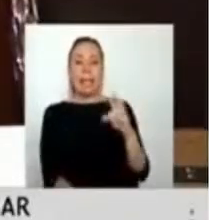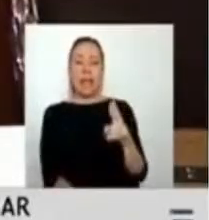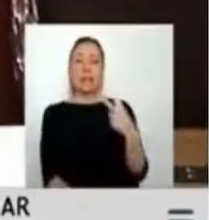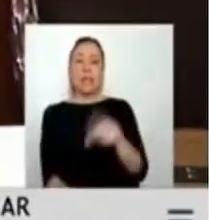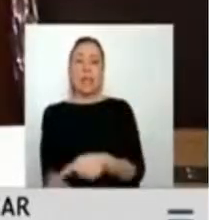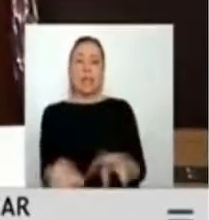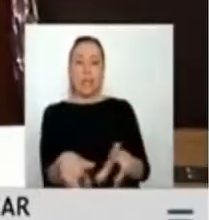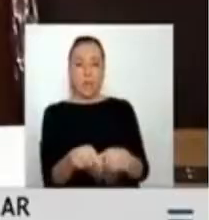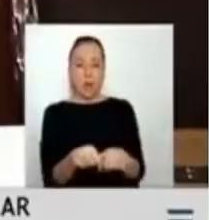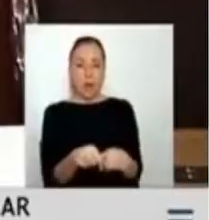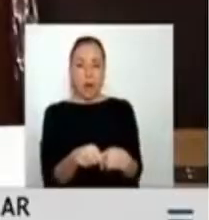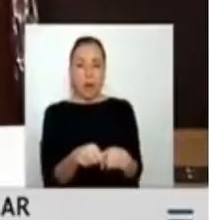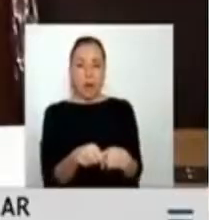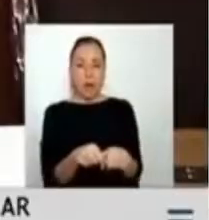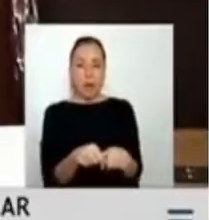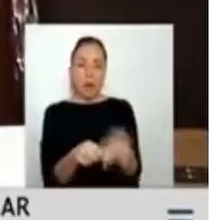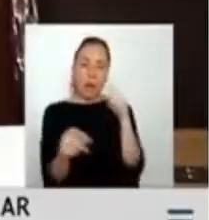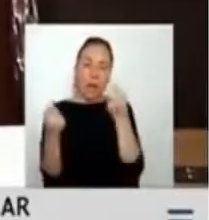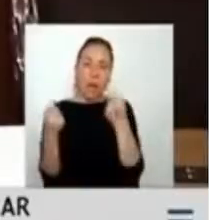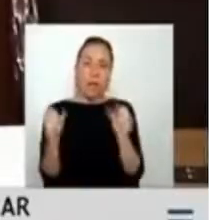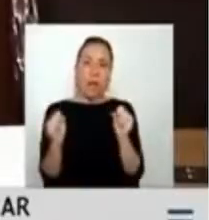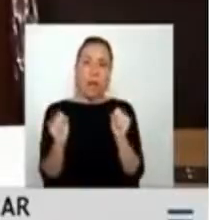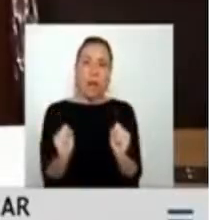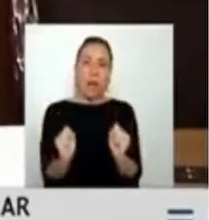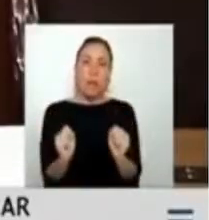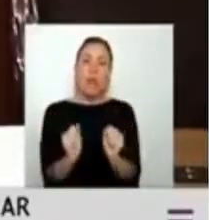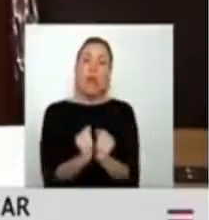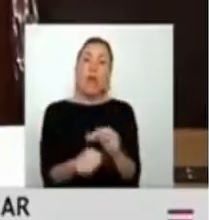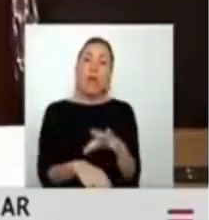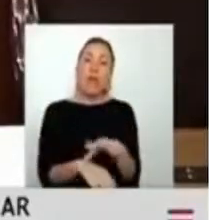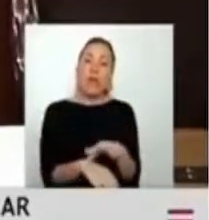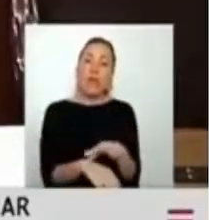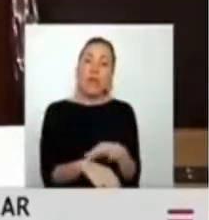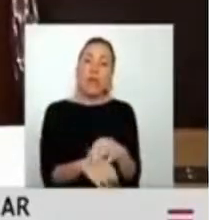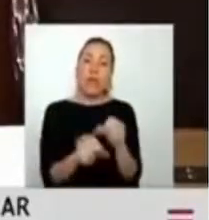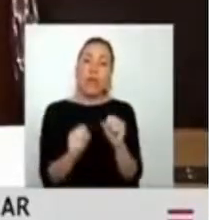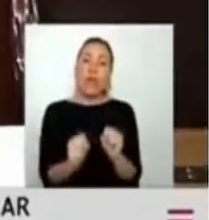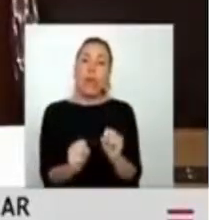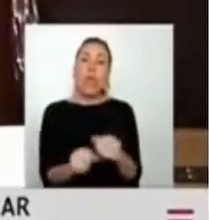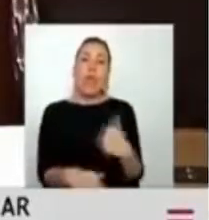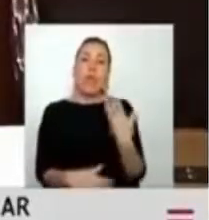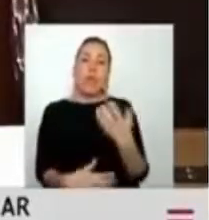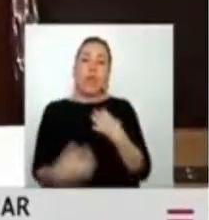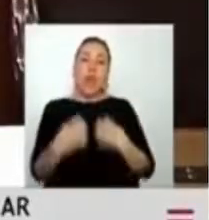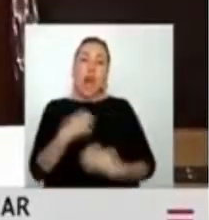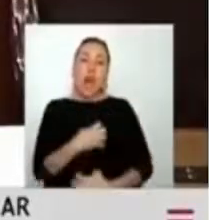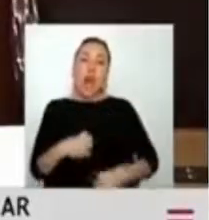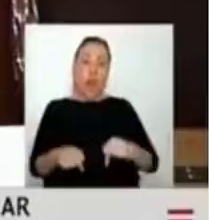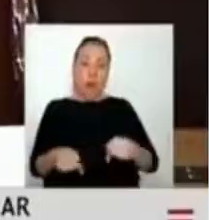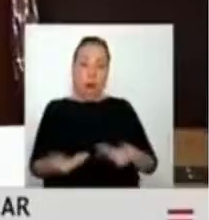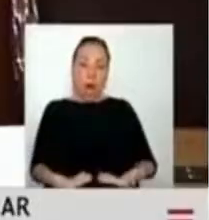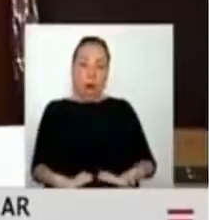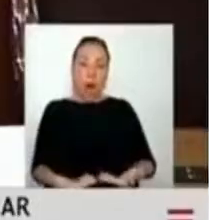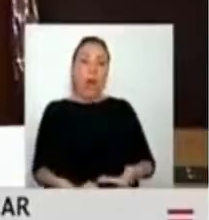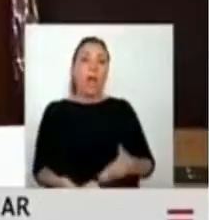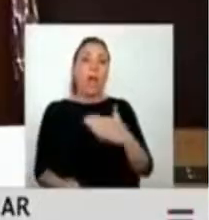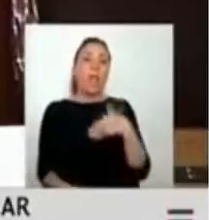con preguntas y respuestas que están dadas por ciertos minutos de preguntas, de contrarrespuestas,